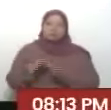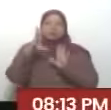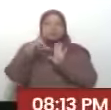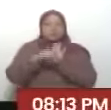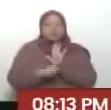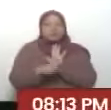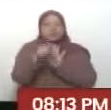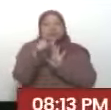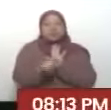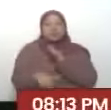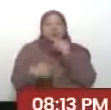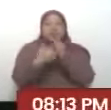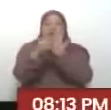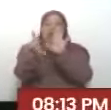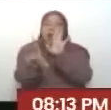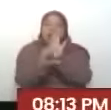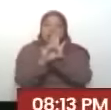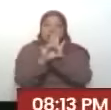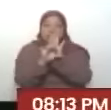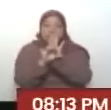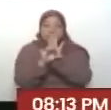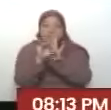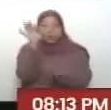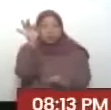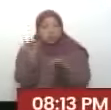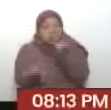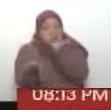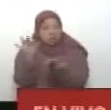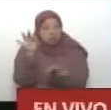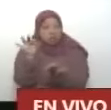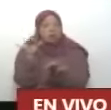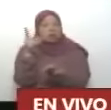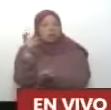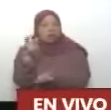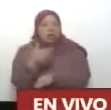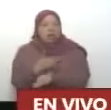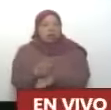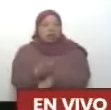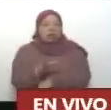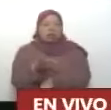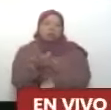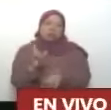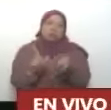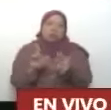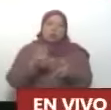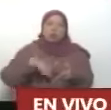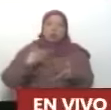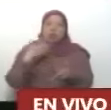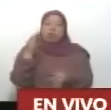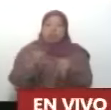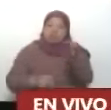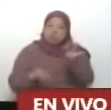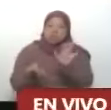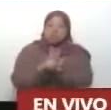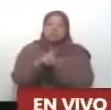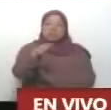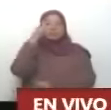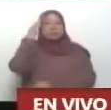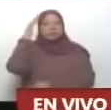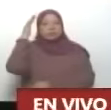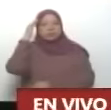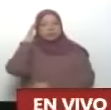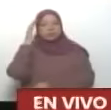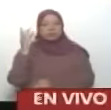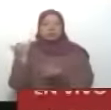corruptos, les llegará la ley. La justicia puede tardar, pero llegará. Ustedes saben que nosotros cuando